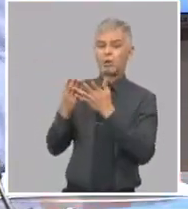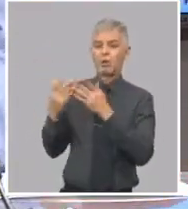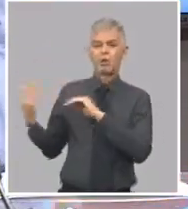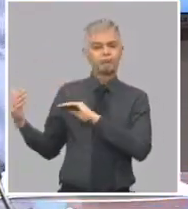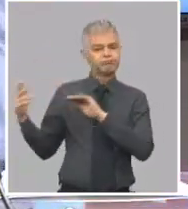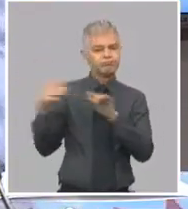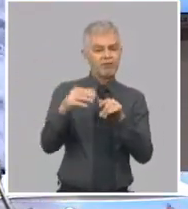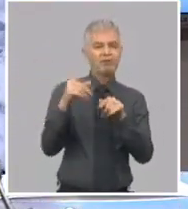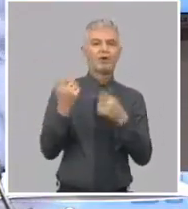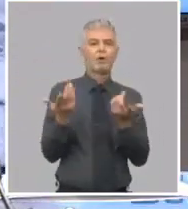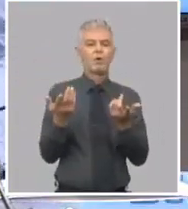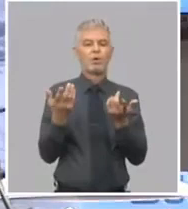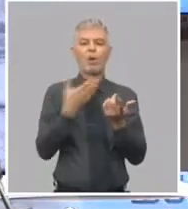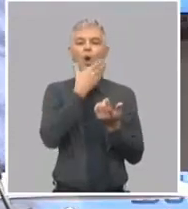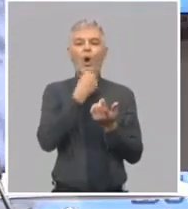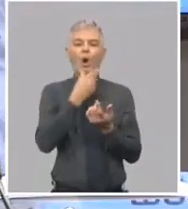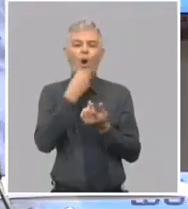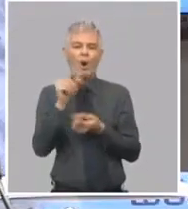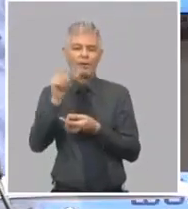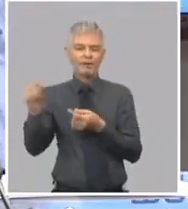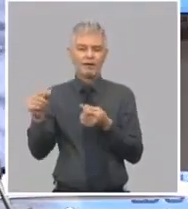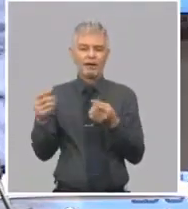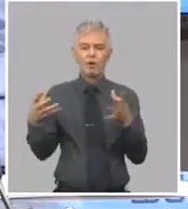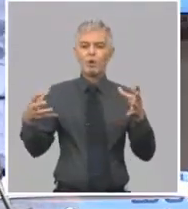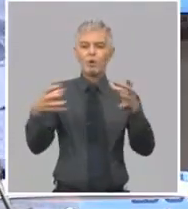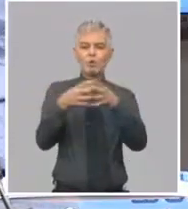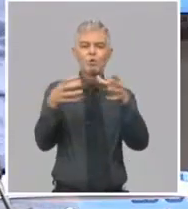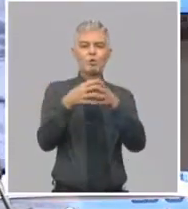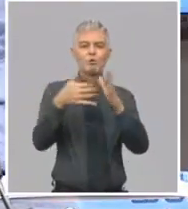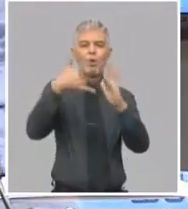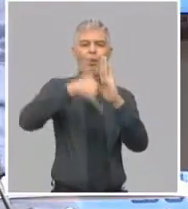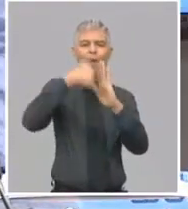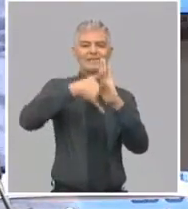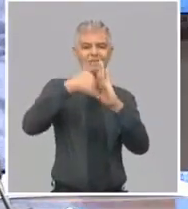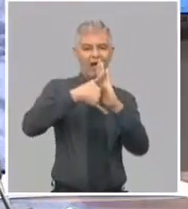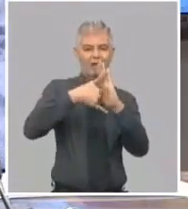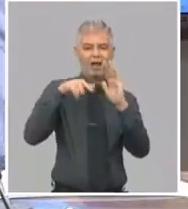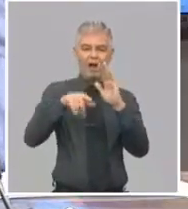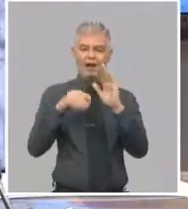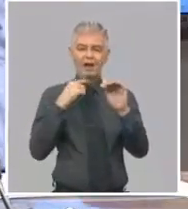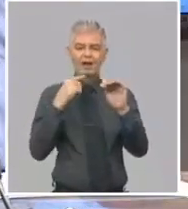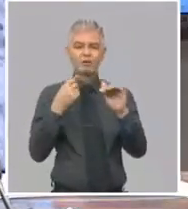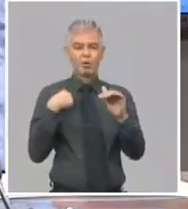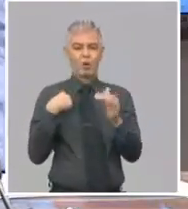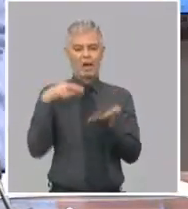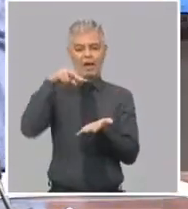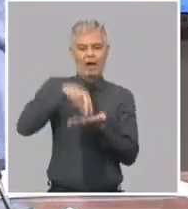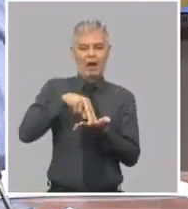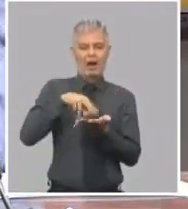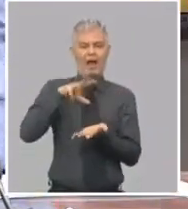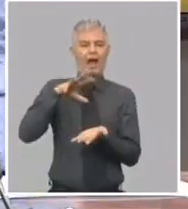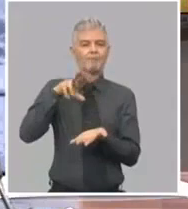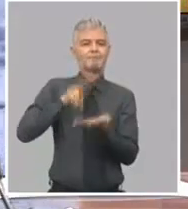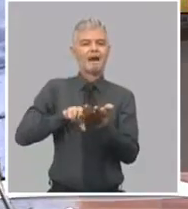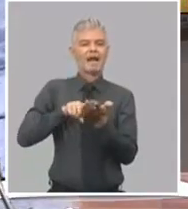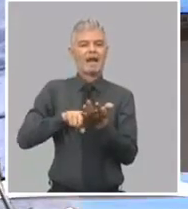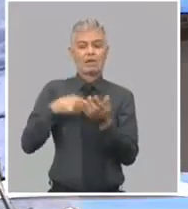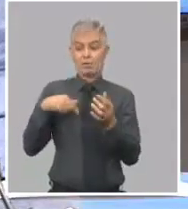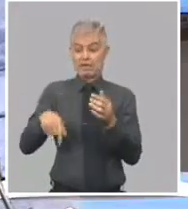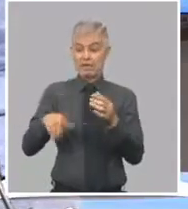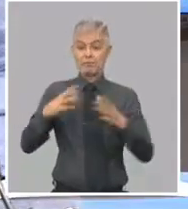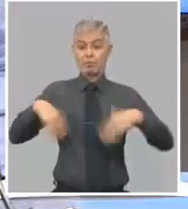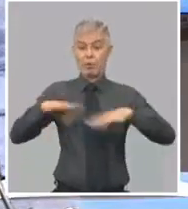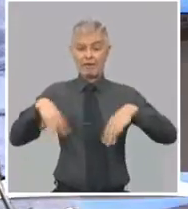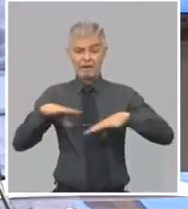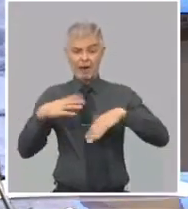ellos que hicieron un grupo el whatsapp y por ese grupo se comunicaban y decían estoy en la parada y tengo problemas no tengo un